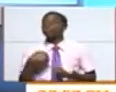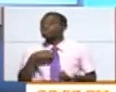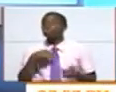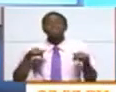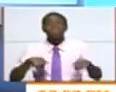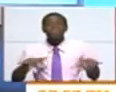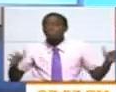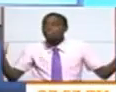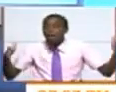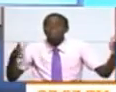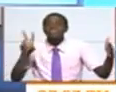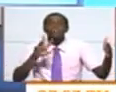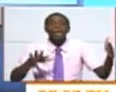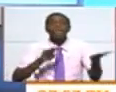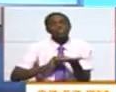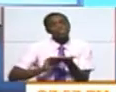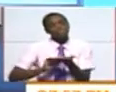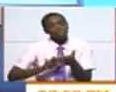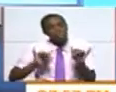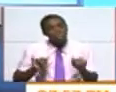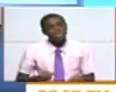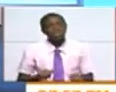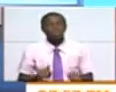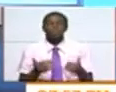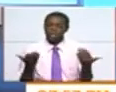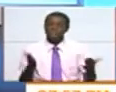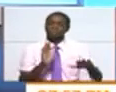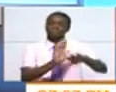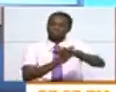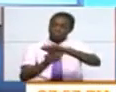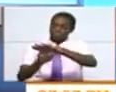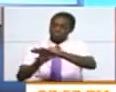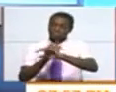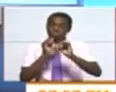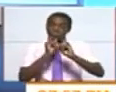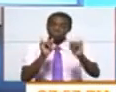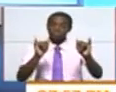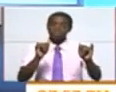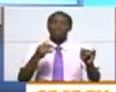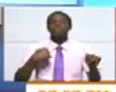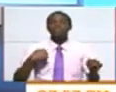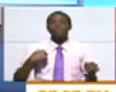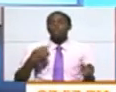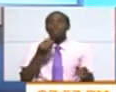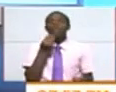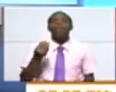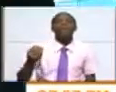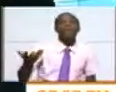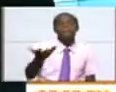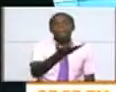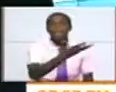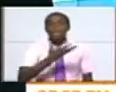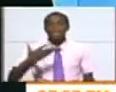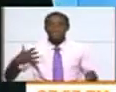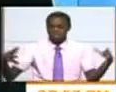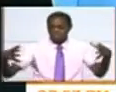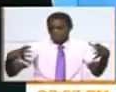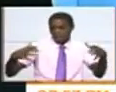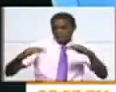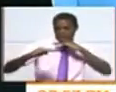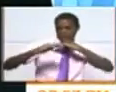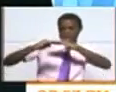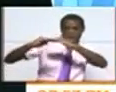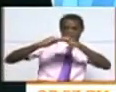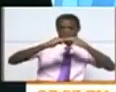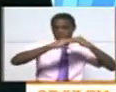venezolanos. Y hago un llamado, si me lo permiten, a mi generación, a nuestra generación de jóvenes.